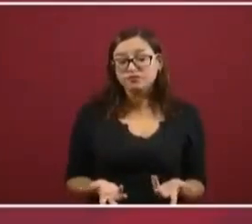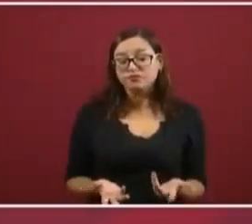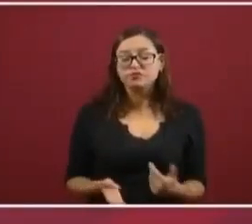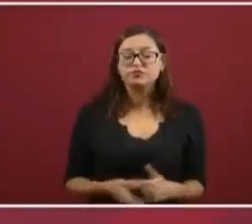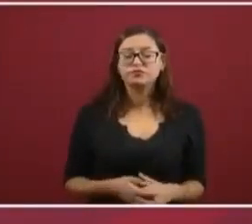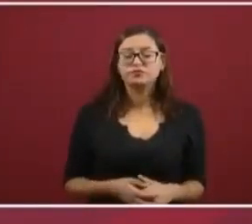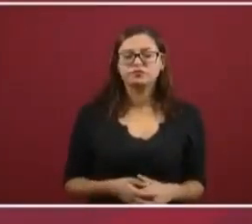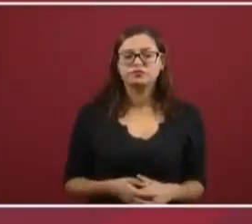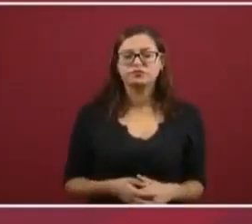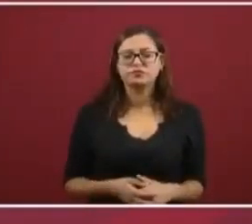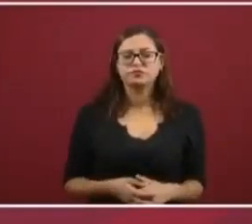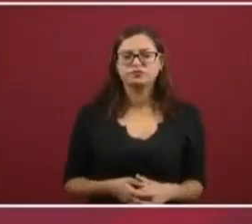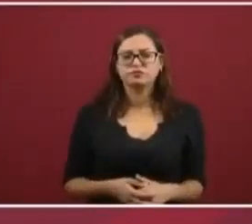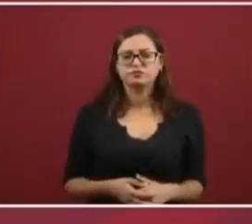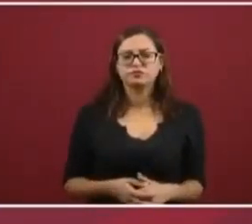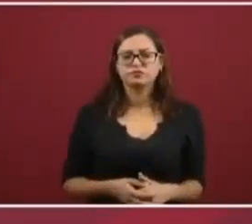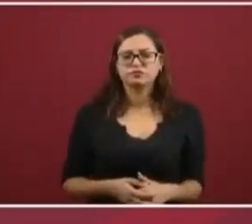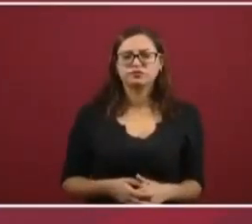decirles